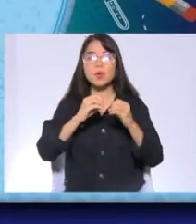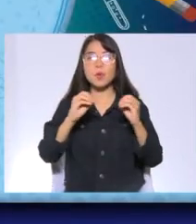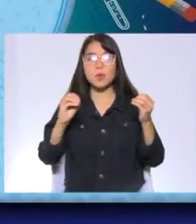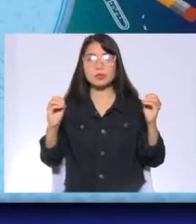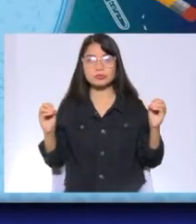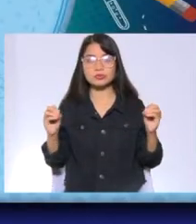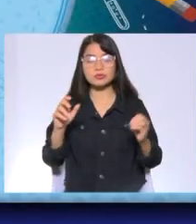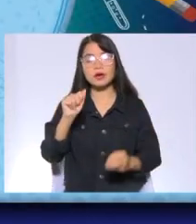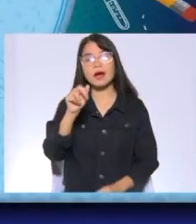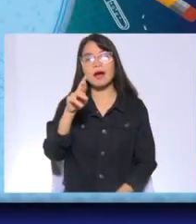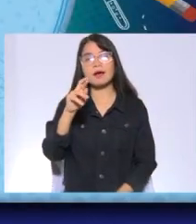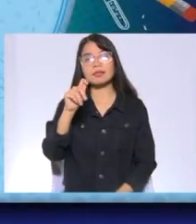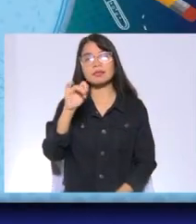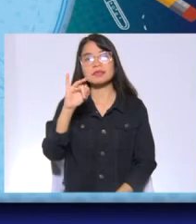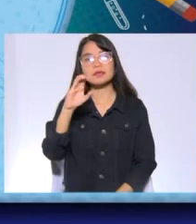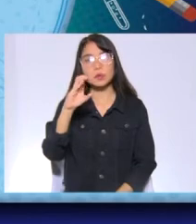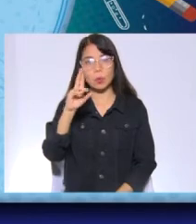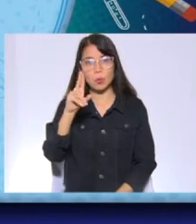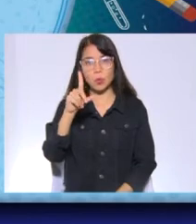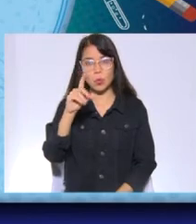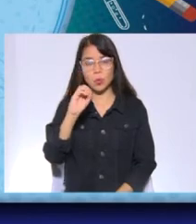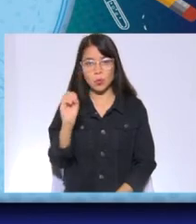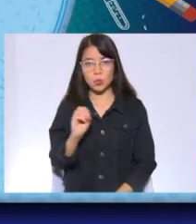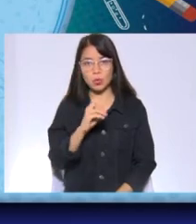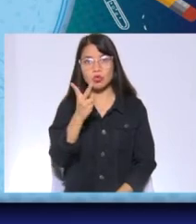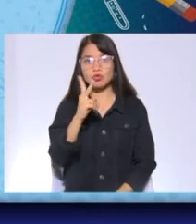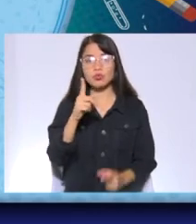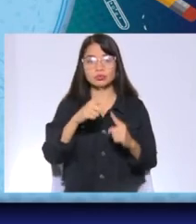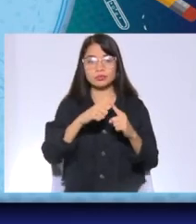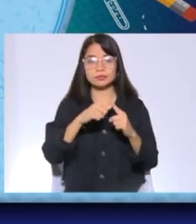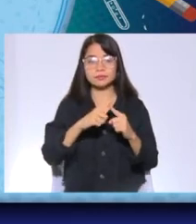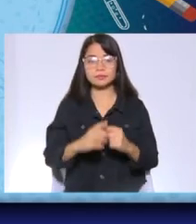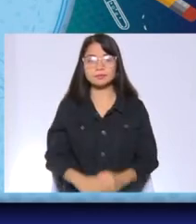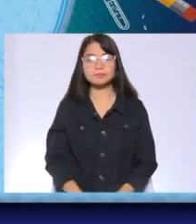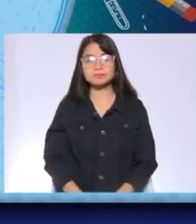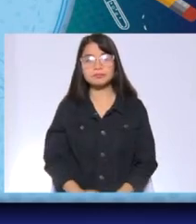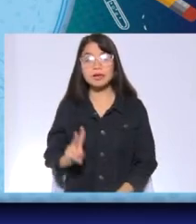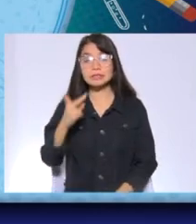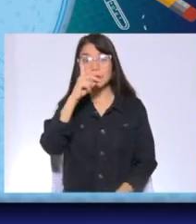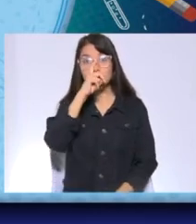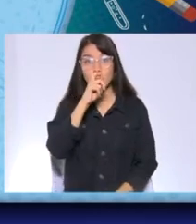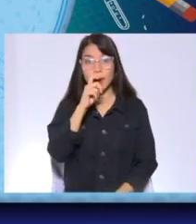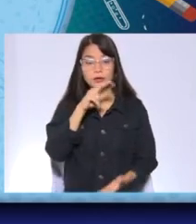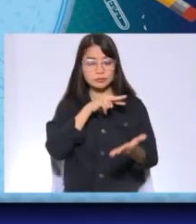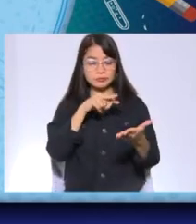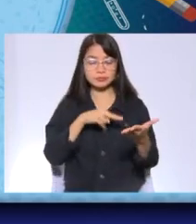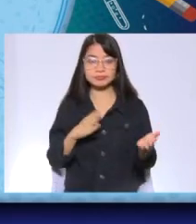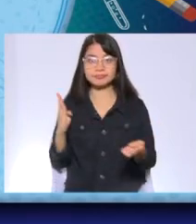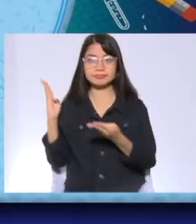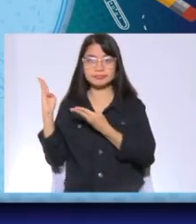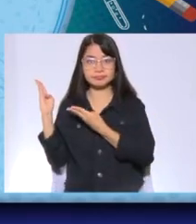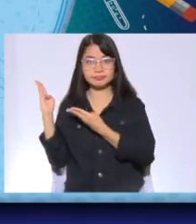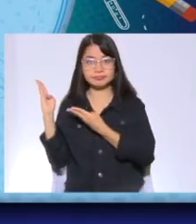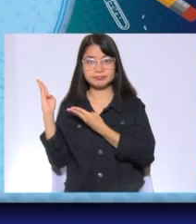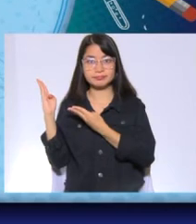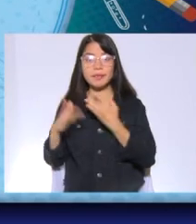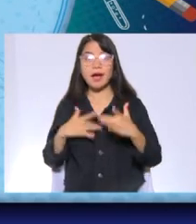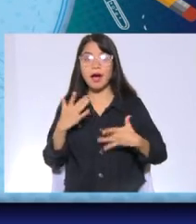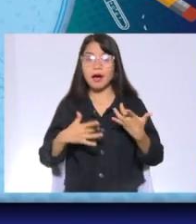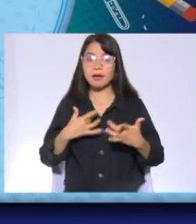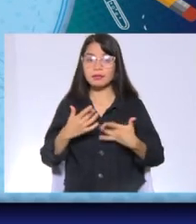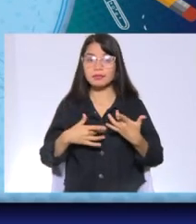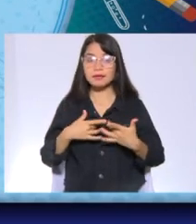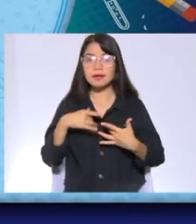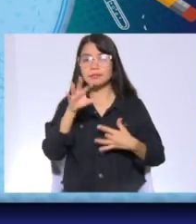Para segundo año, leeremos 25 del autor Vicente Lecuna Torres. ¿Qué actividades tenemos? Extraiga del texto las palabras que te sean